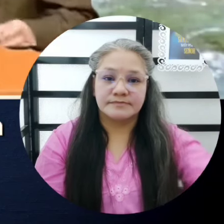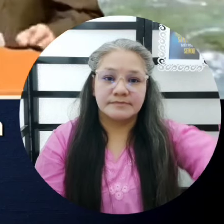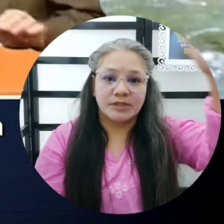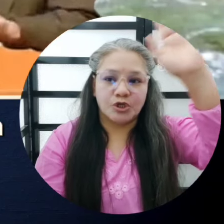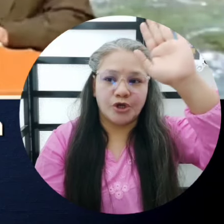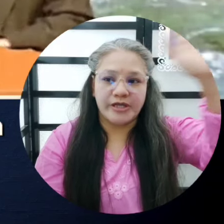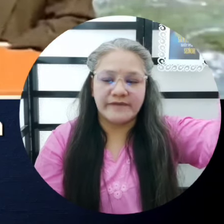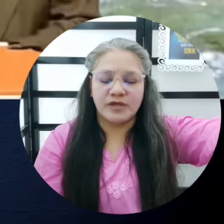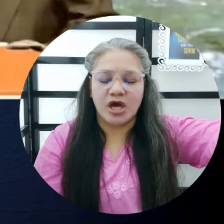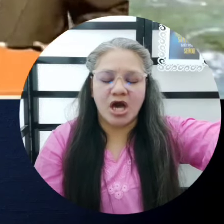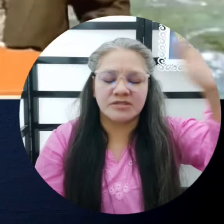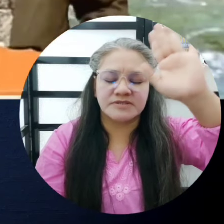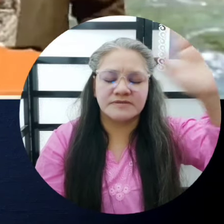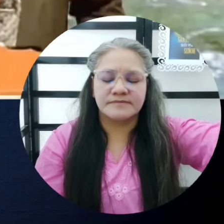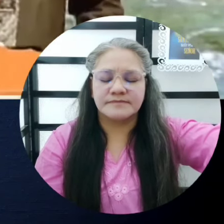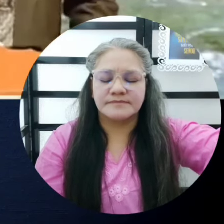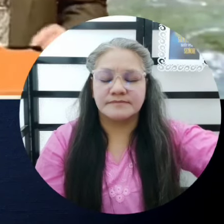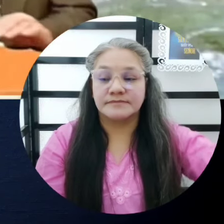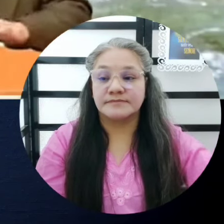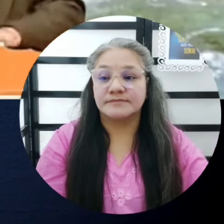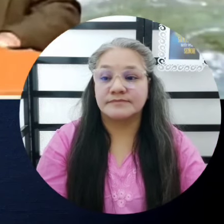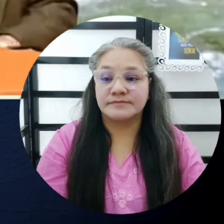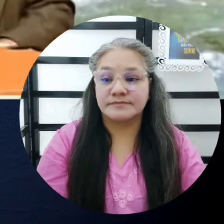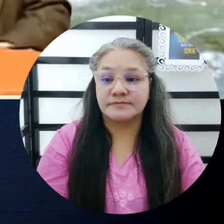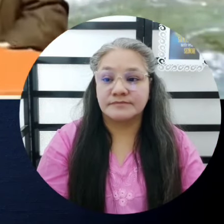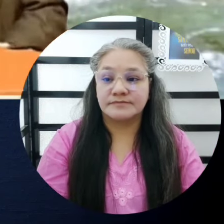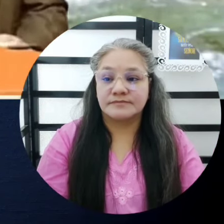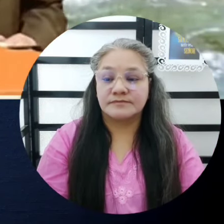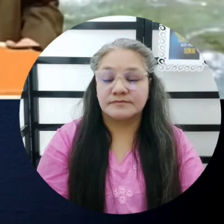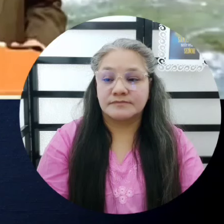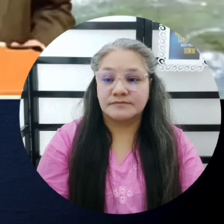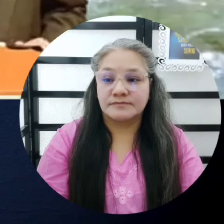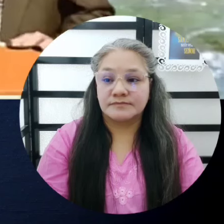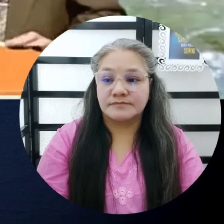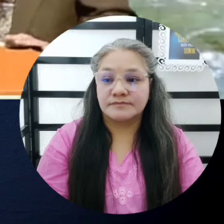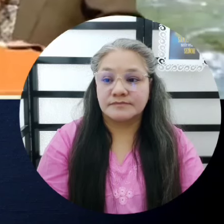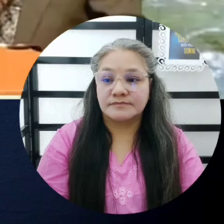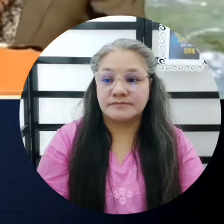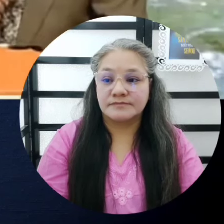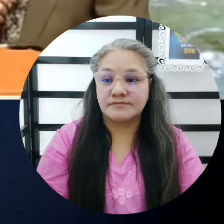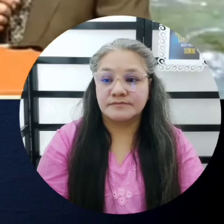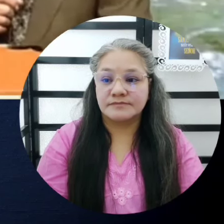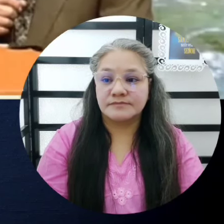Alabado sea el nombre del Señor. Gloria a Dios.